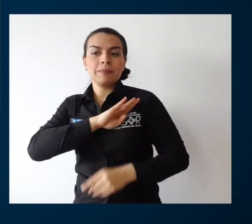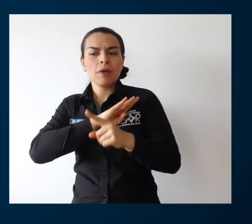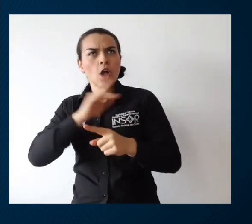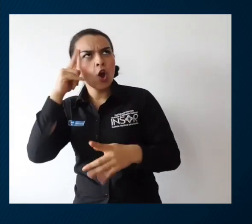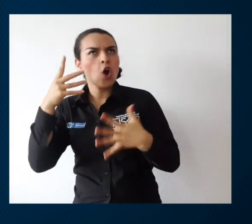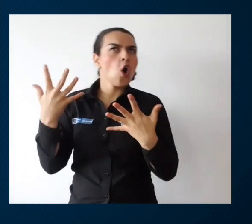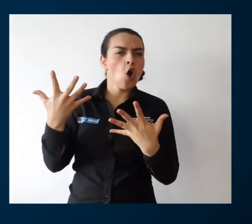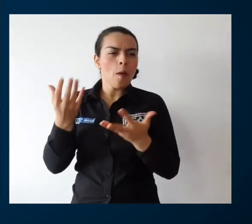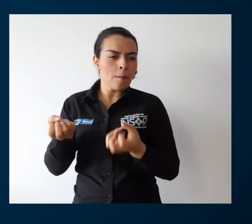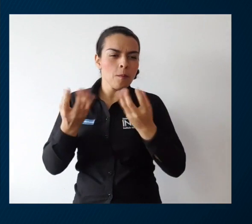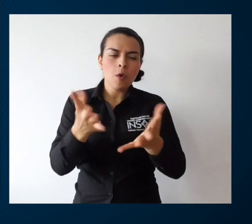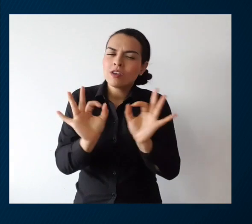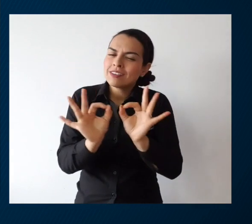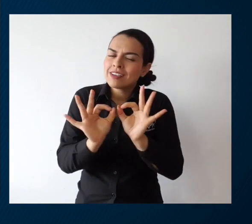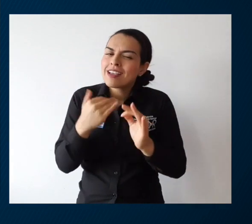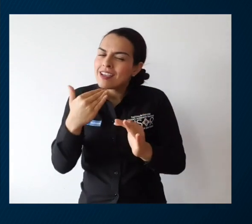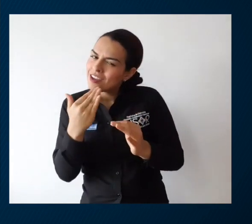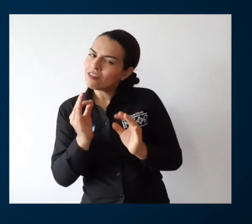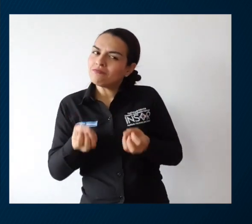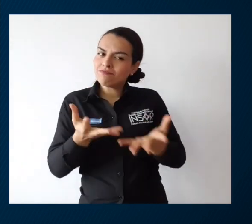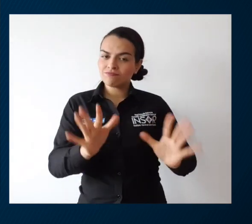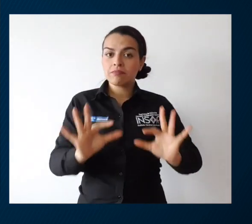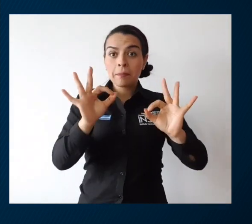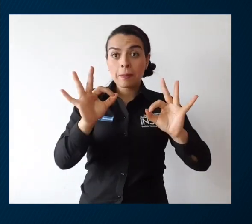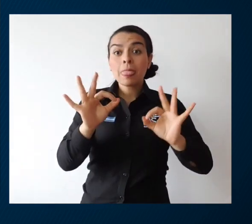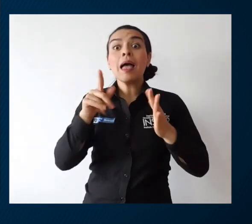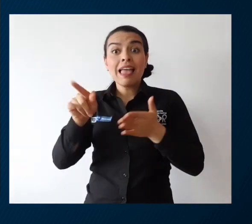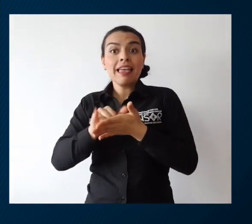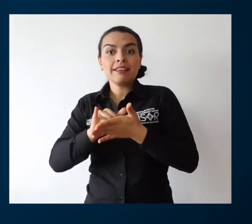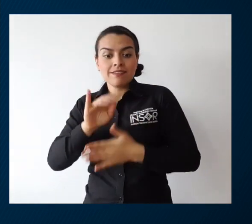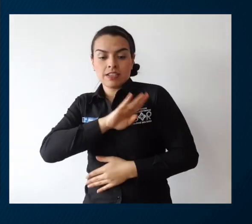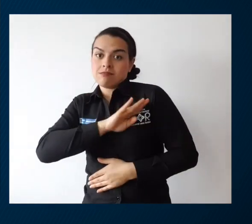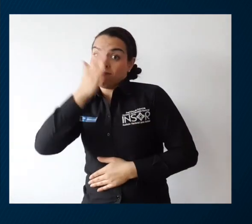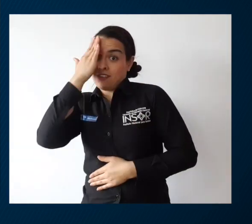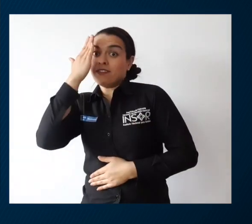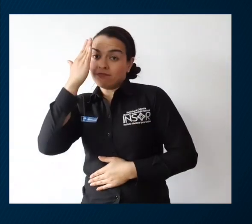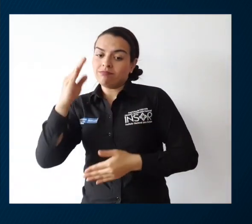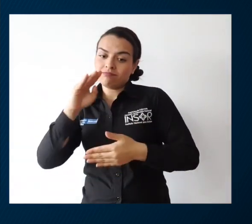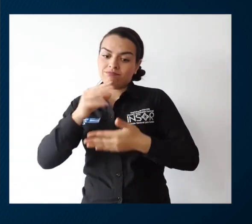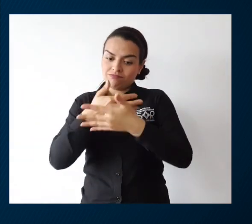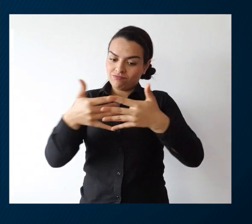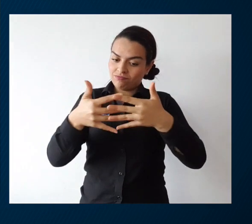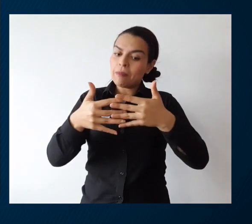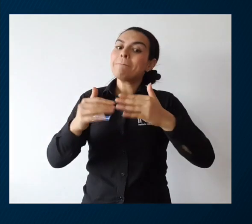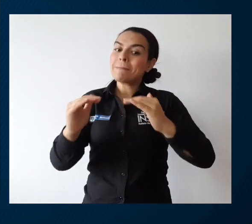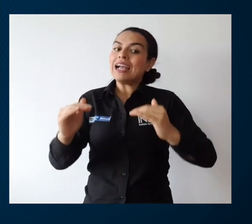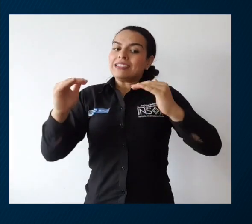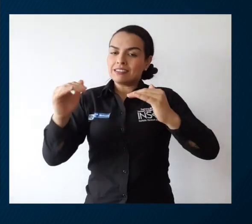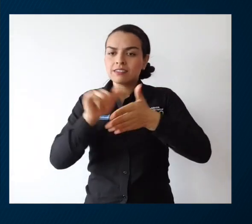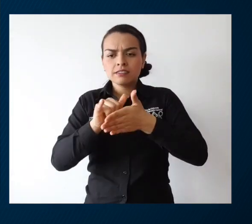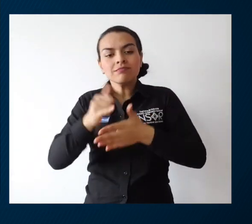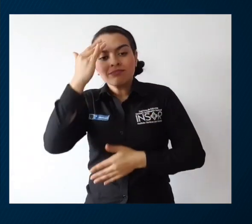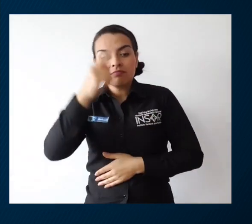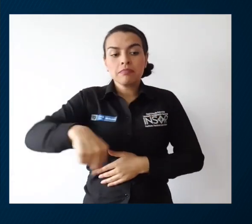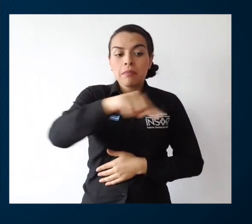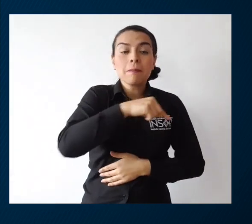bachillerato de una manera, digamos, mucho más sencilla, pero en básica y media, sin duda, el material escrito toma unas complejidades y unas connotaciones específicas,